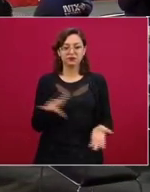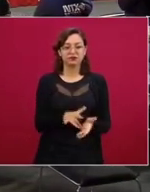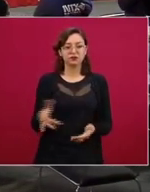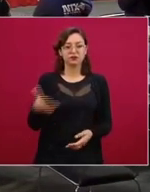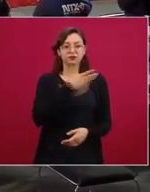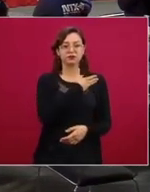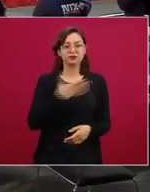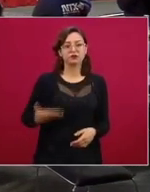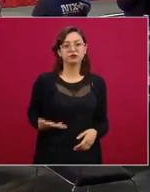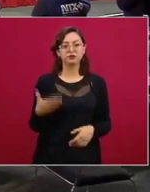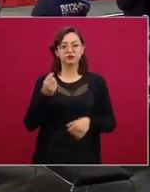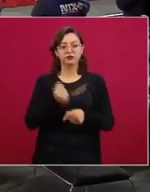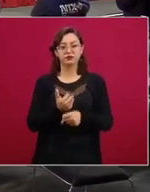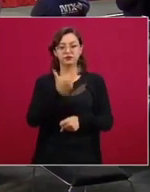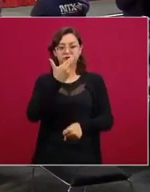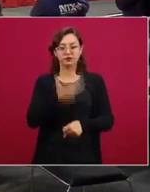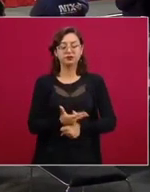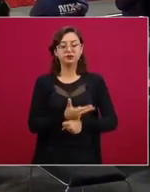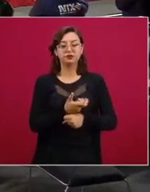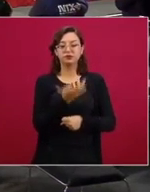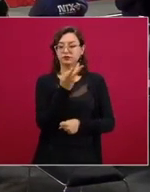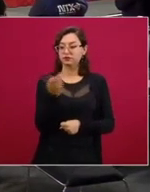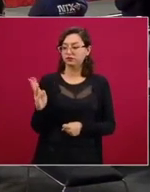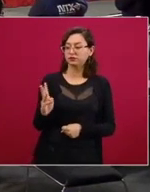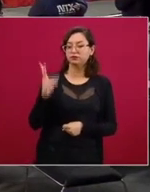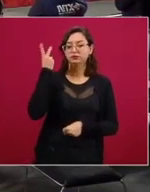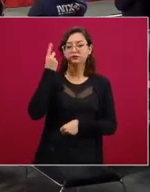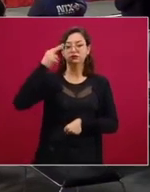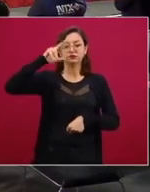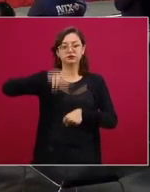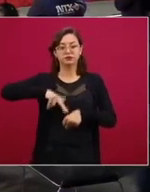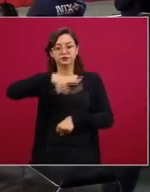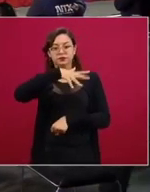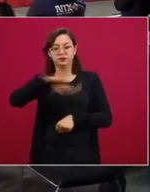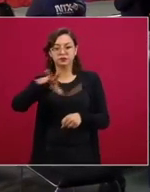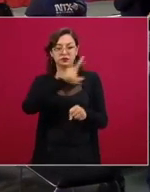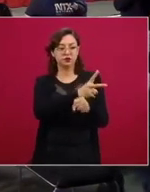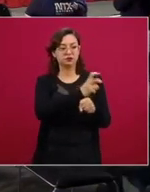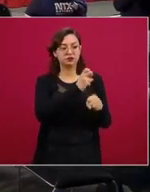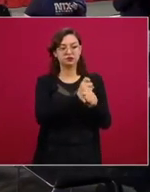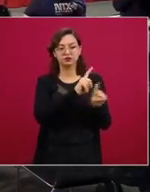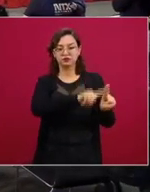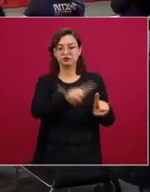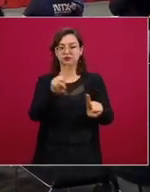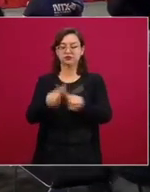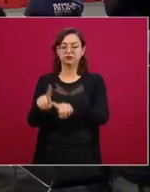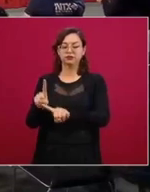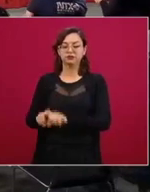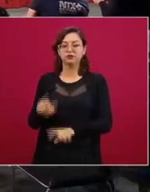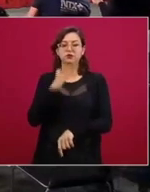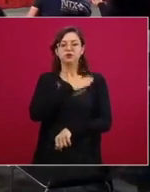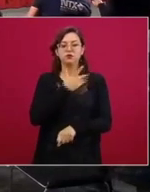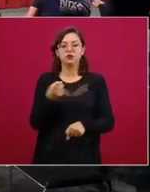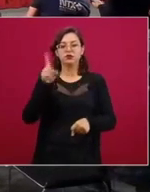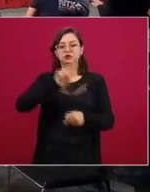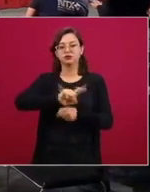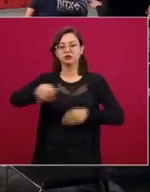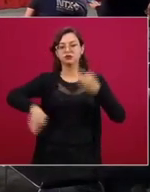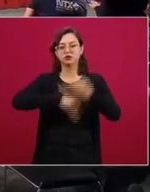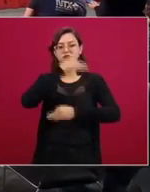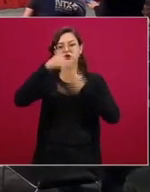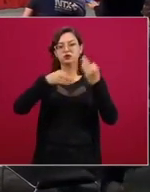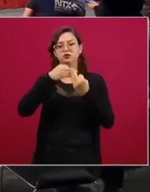Presidente, secretarios, directores generales, invitados, muy buenos días a todas y